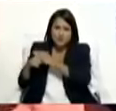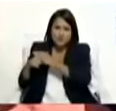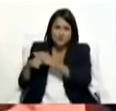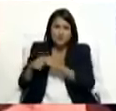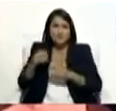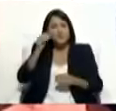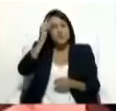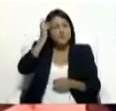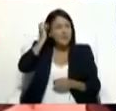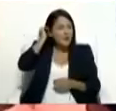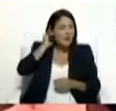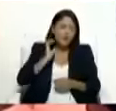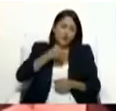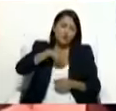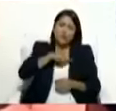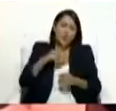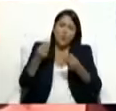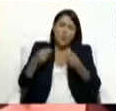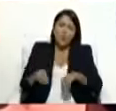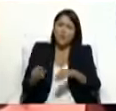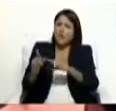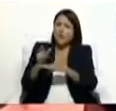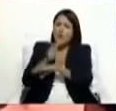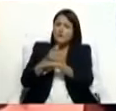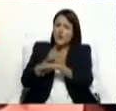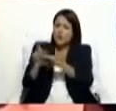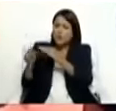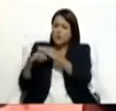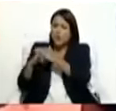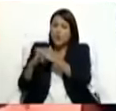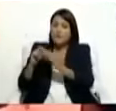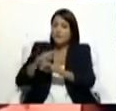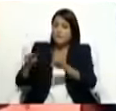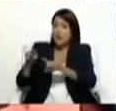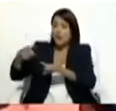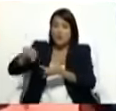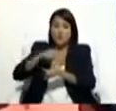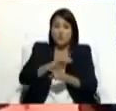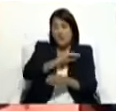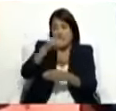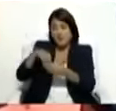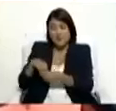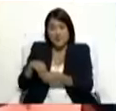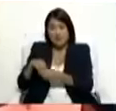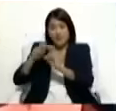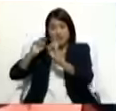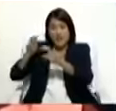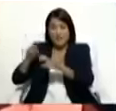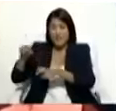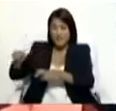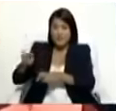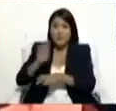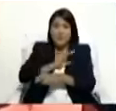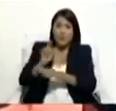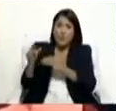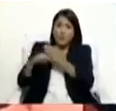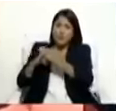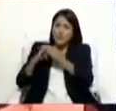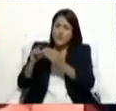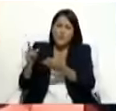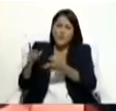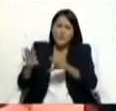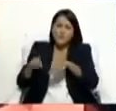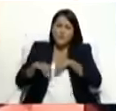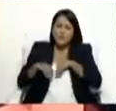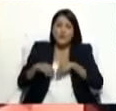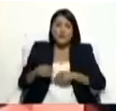ese gobierno arrodillado a la ExxonMobil. No nos metemos en los asuntos internos de otro país, pero jamás permitiremos que un país